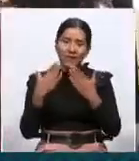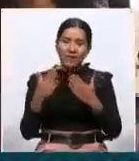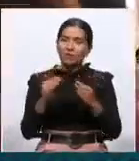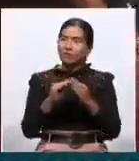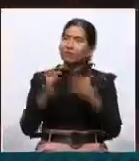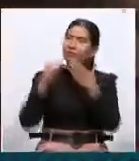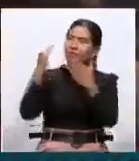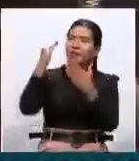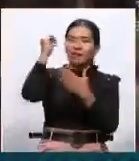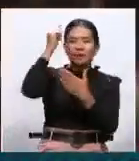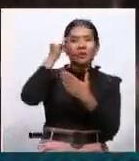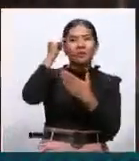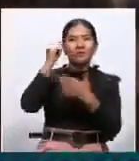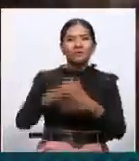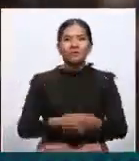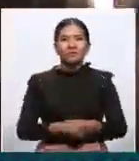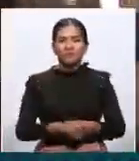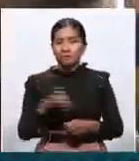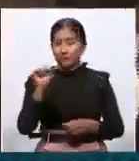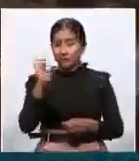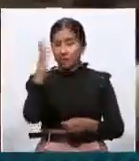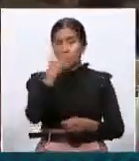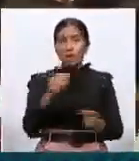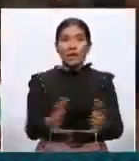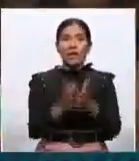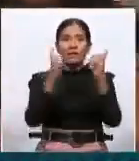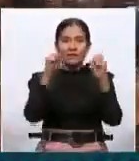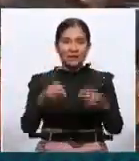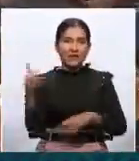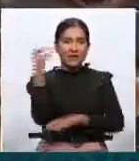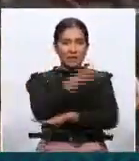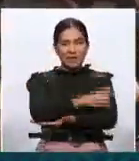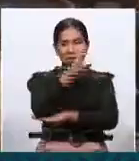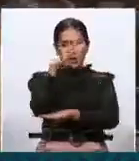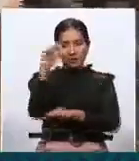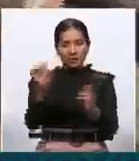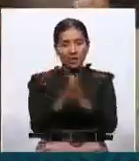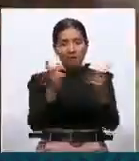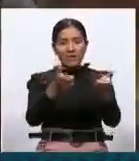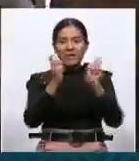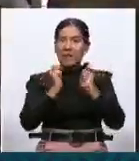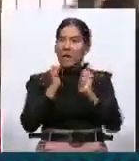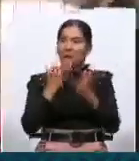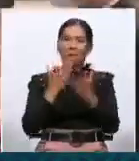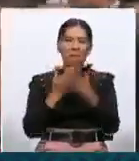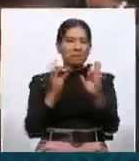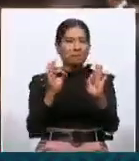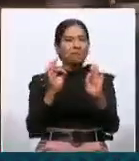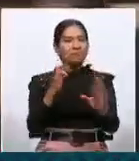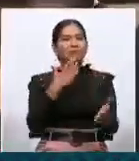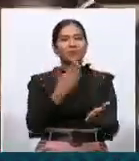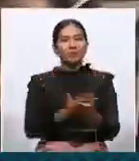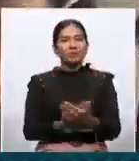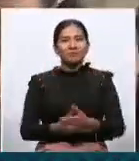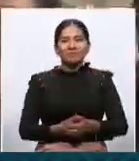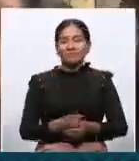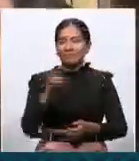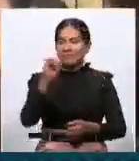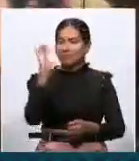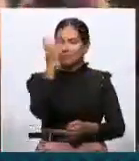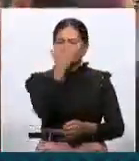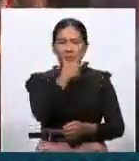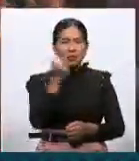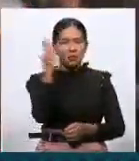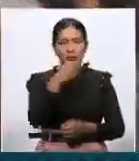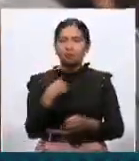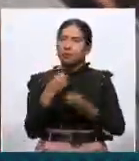al gobierno. Buenísimo, por el día de Cochabamba está bien el regalo. Muy bueno, muy bueno. Hermoso, hermoso. Yo la verdad le digo